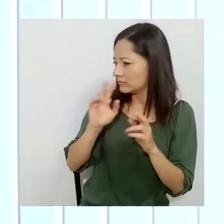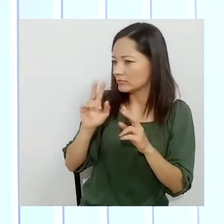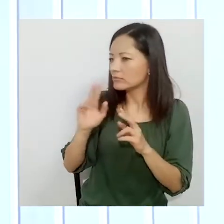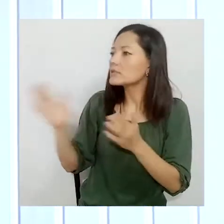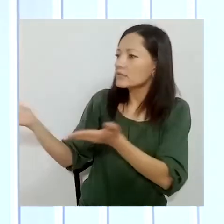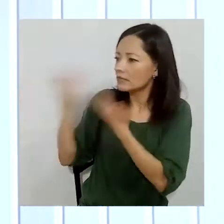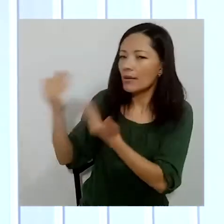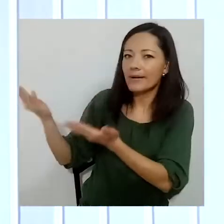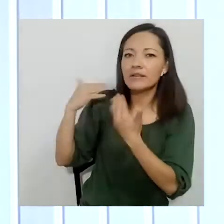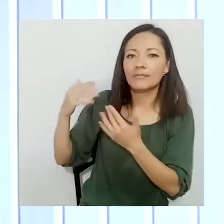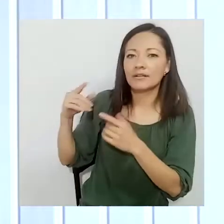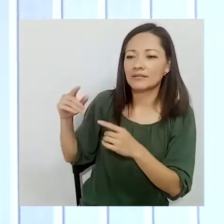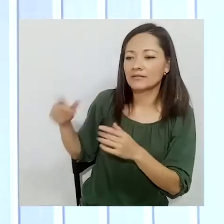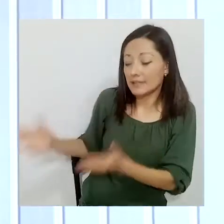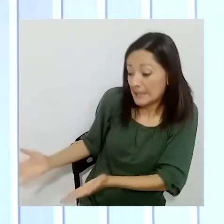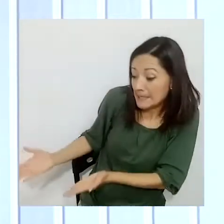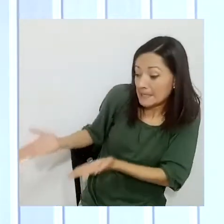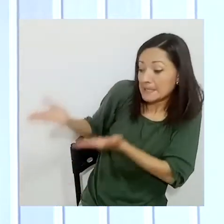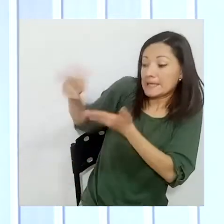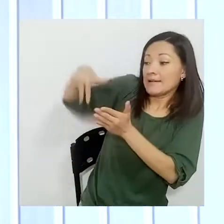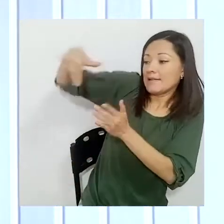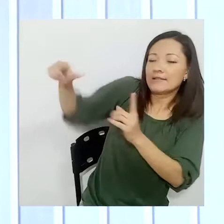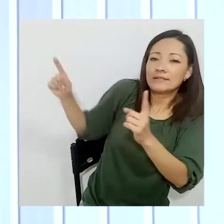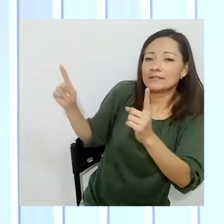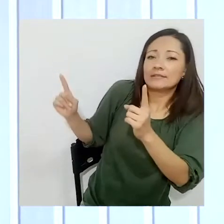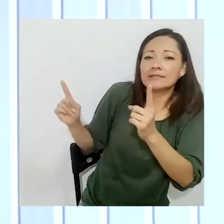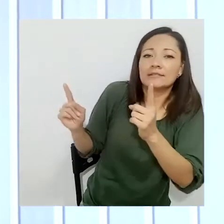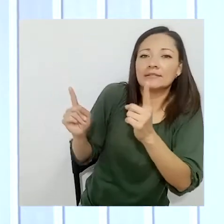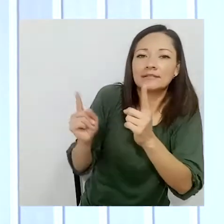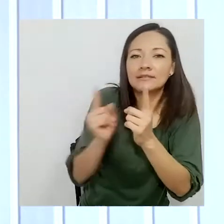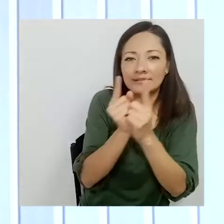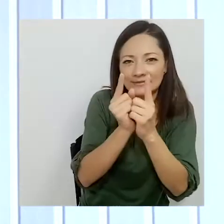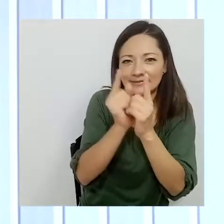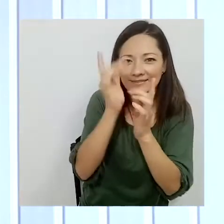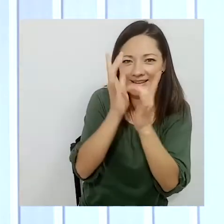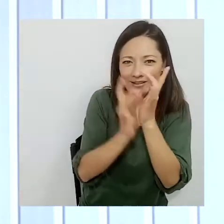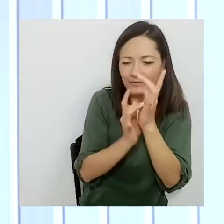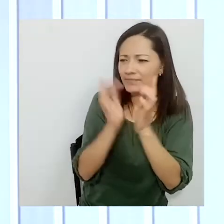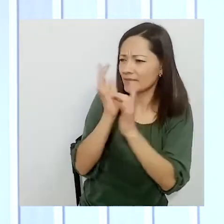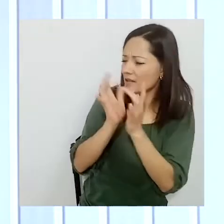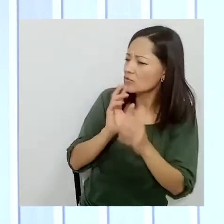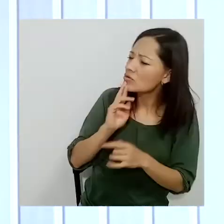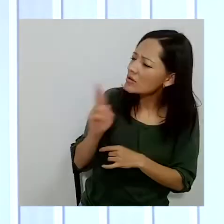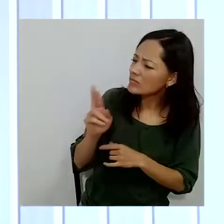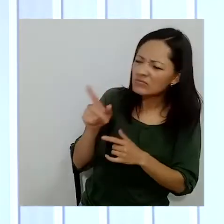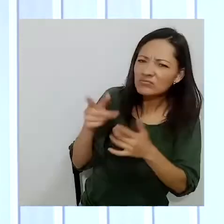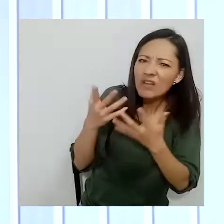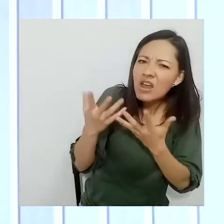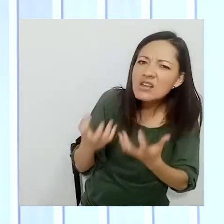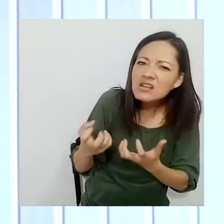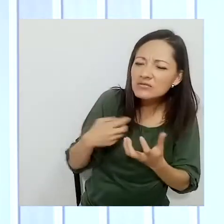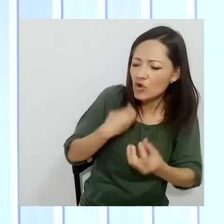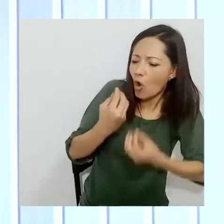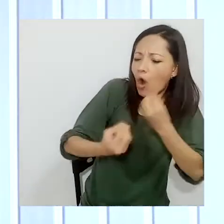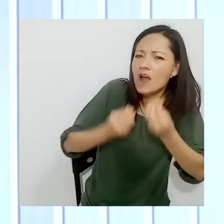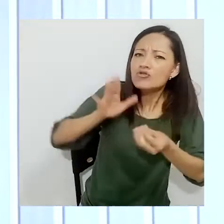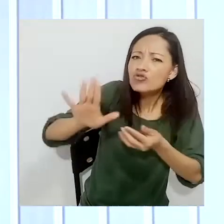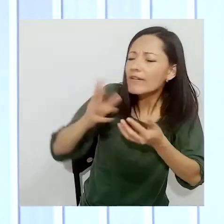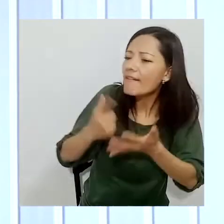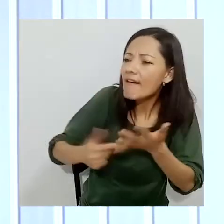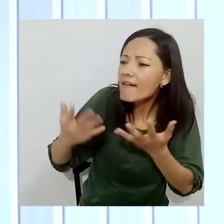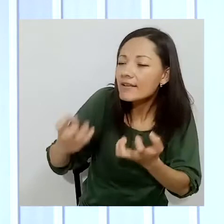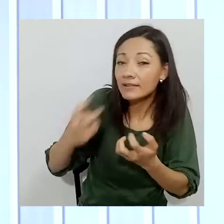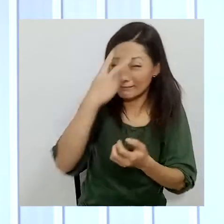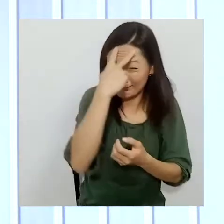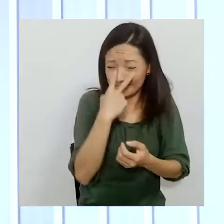Él entonces arrojando su capa se levantó y vino a Jesús. Respondiendo Jesús le dijo, ¿qué quieres que te haga? Y el